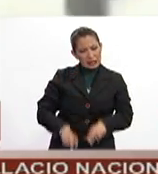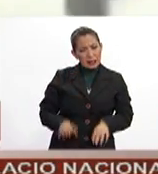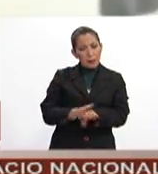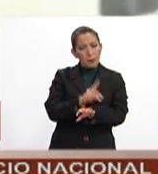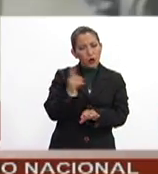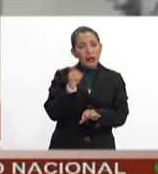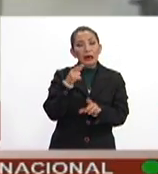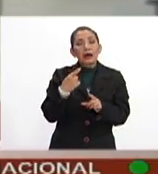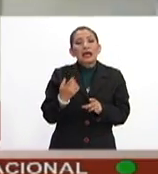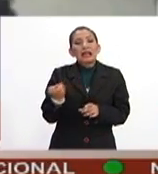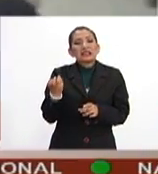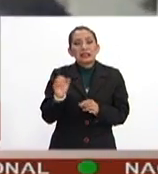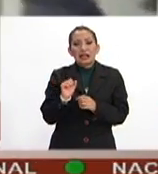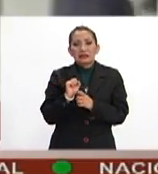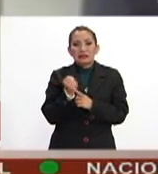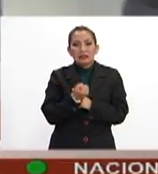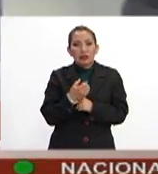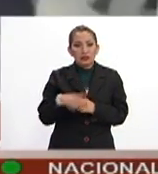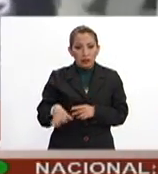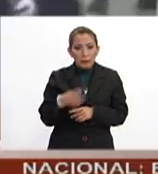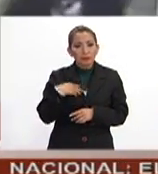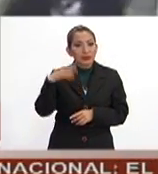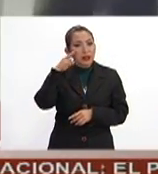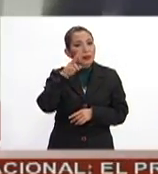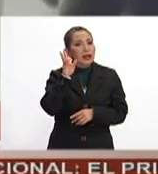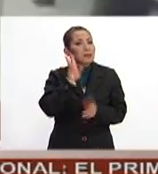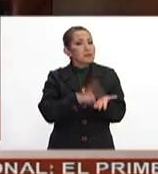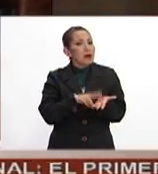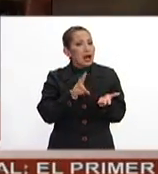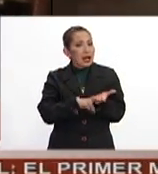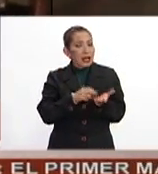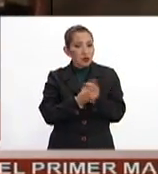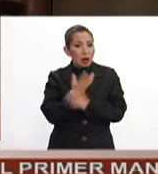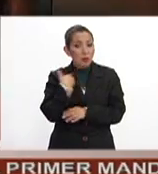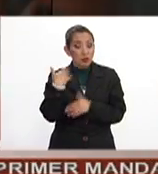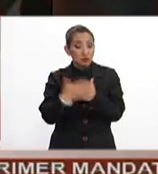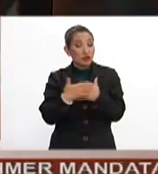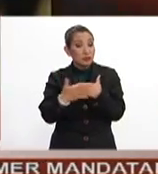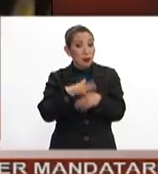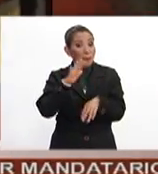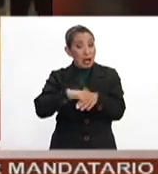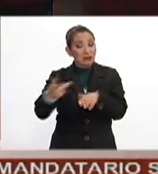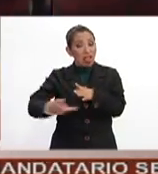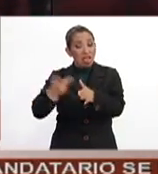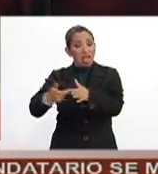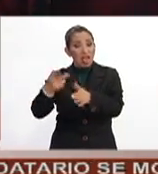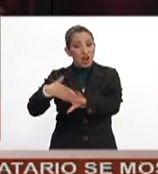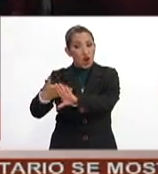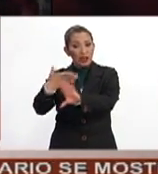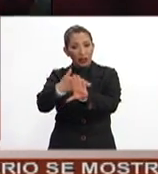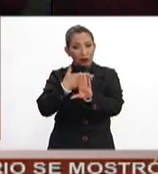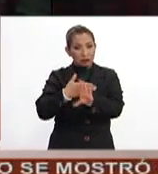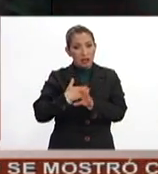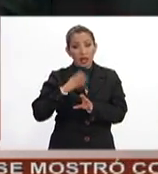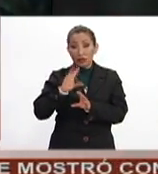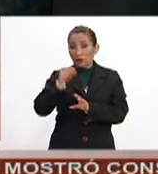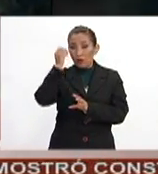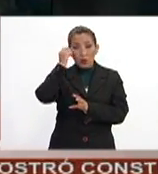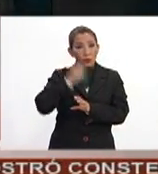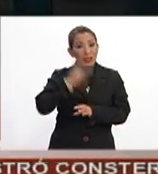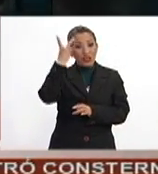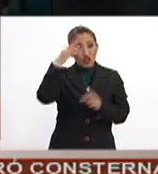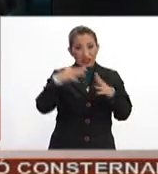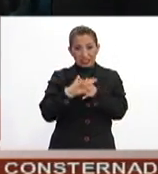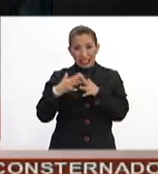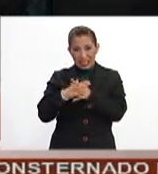momento de valorar las posibilidades de nuevos atentados. Y por la otra, que es muy importante, no hay que olvidar las dos guerras